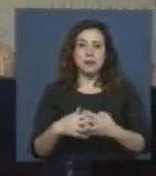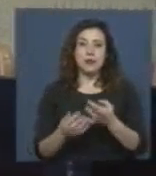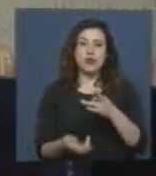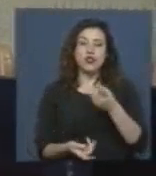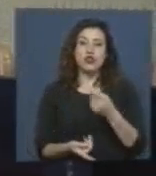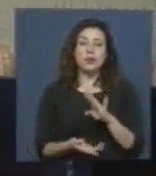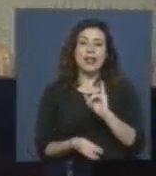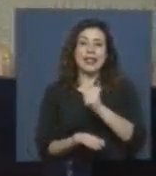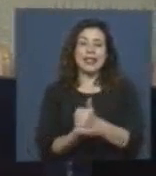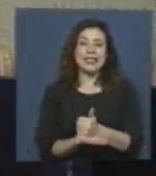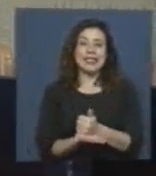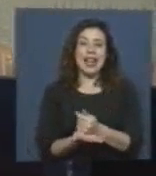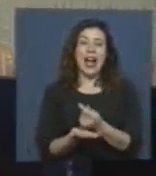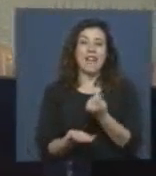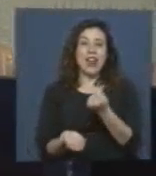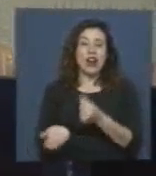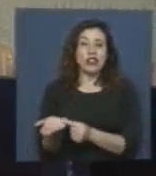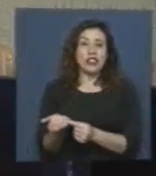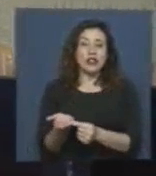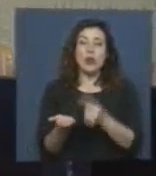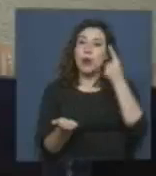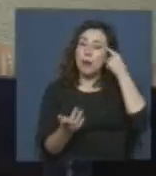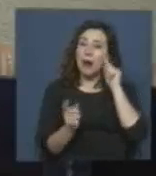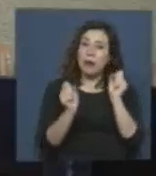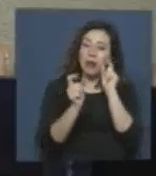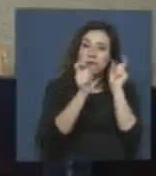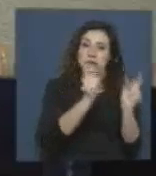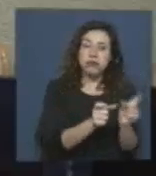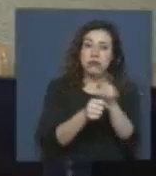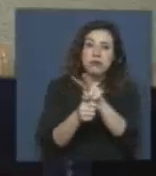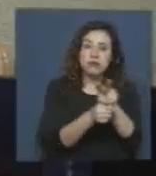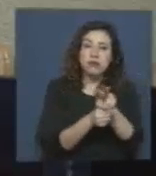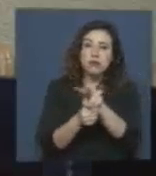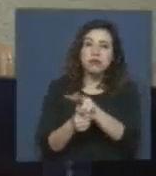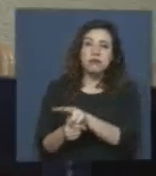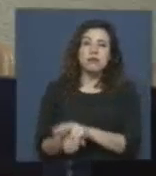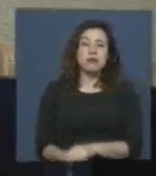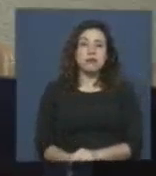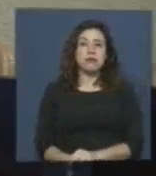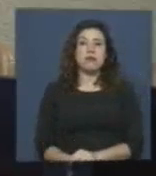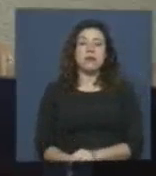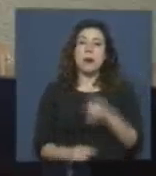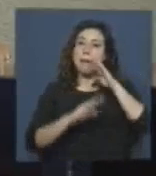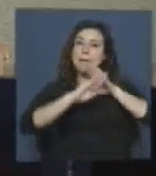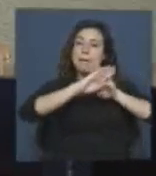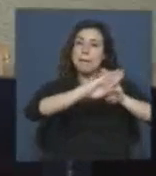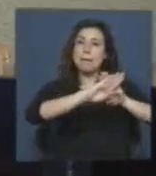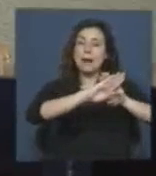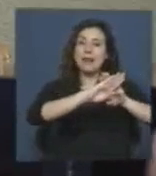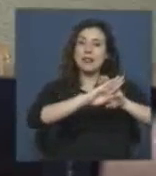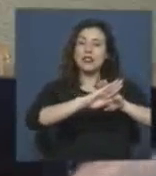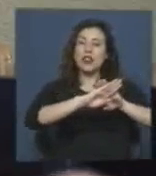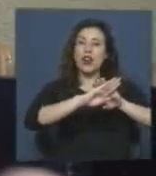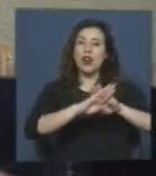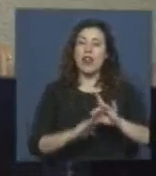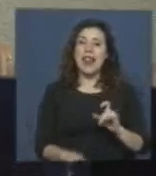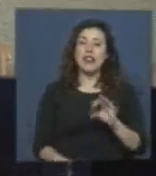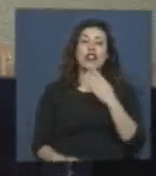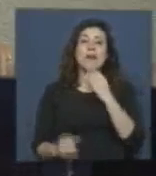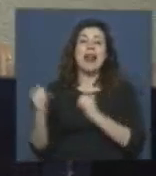Superintendencia de Valores y Seguros, para que tenga un rol fiscalizador respecto de los temas de prevención de delitos y las